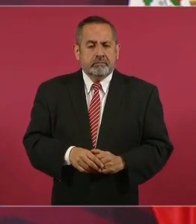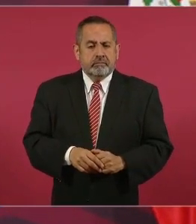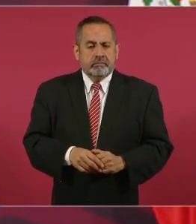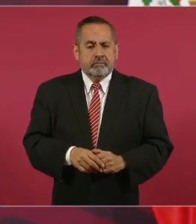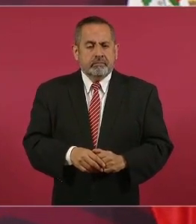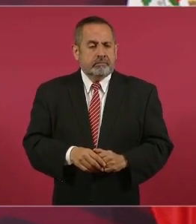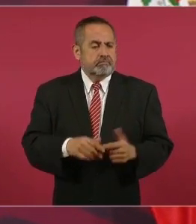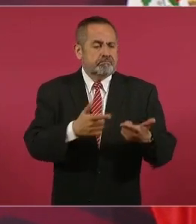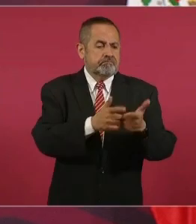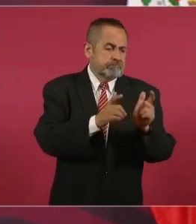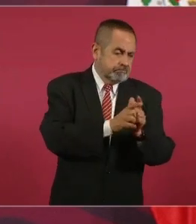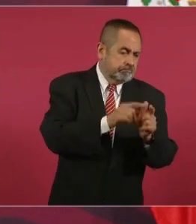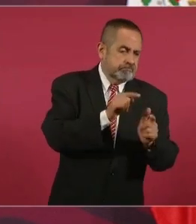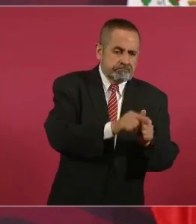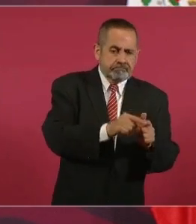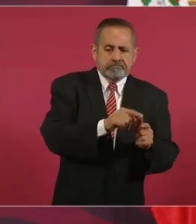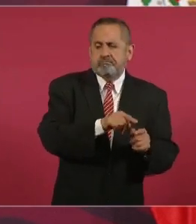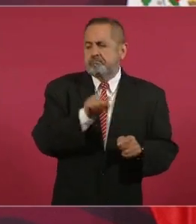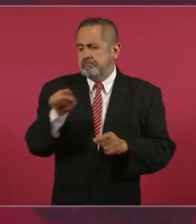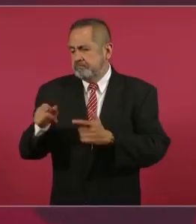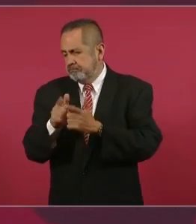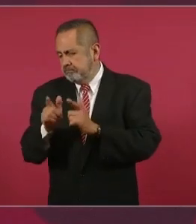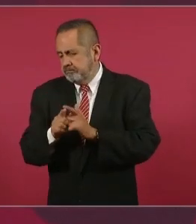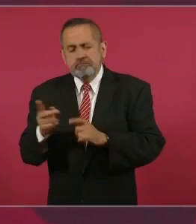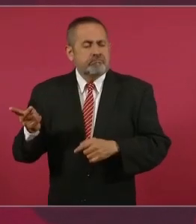de un agrupamiento como del otro.